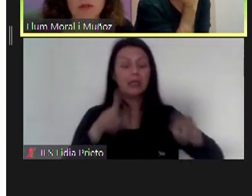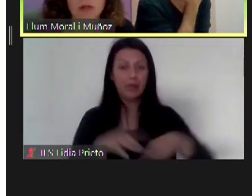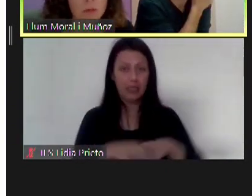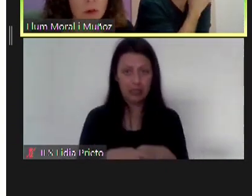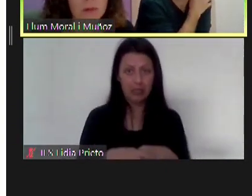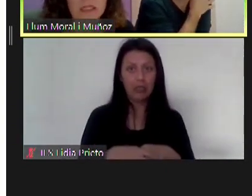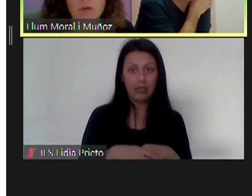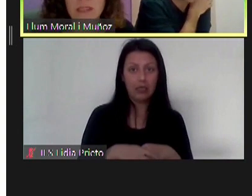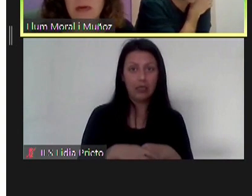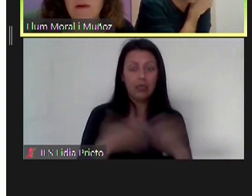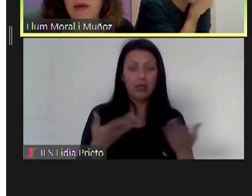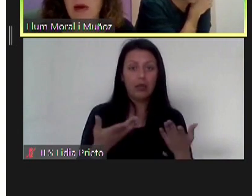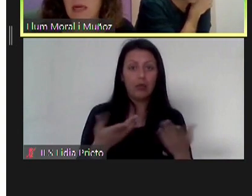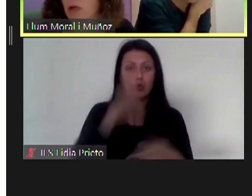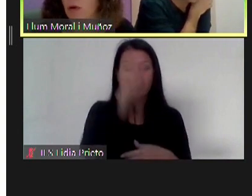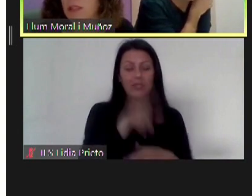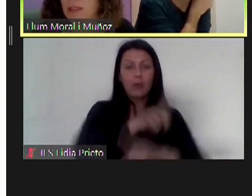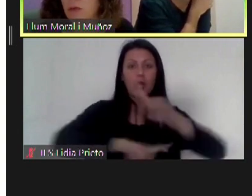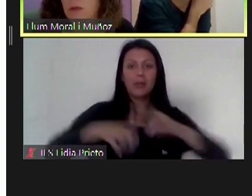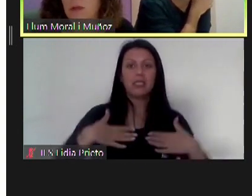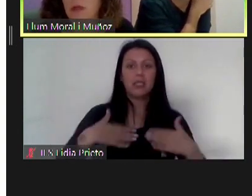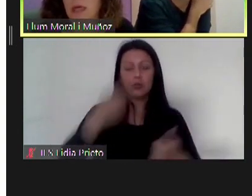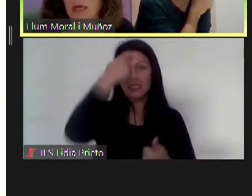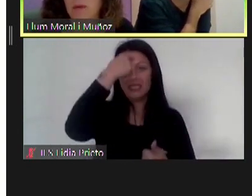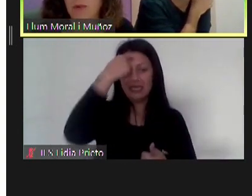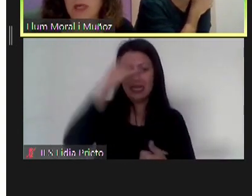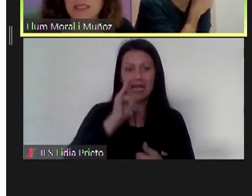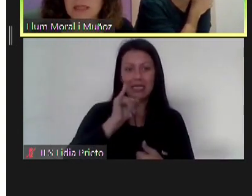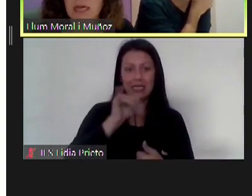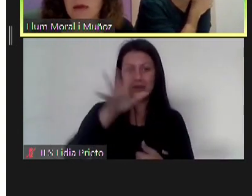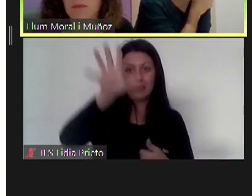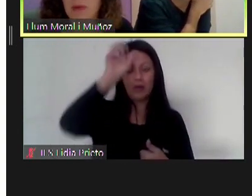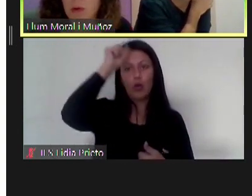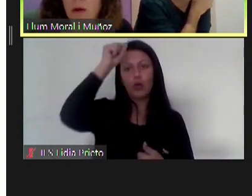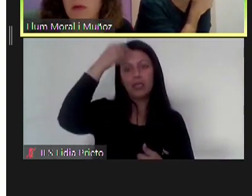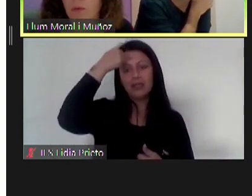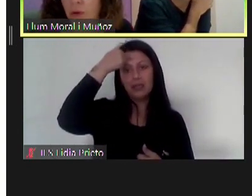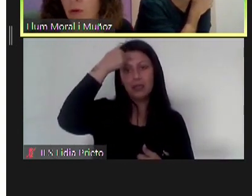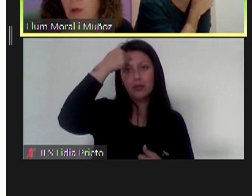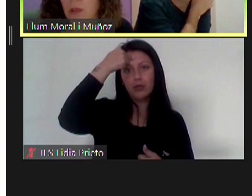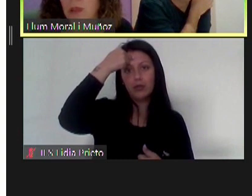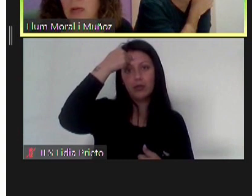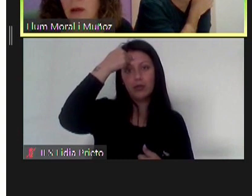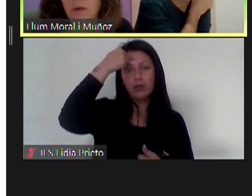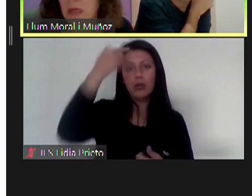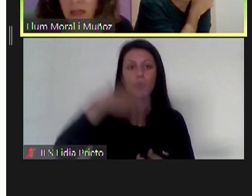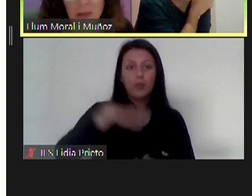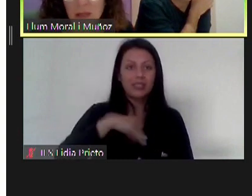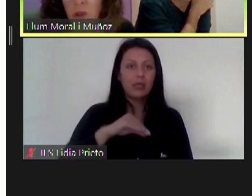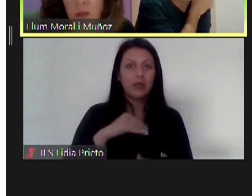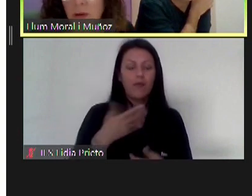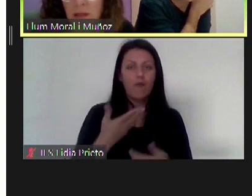veces que una persona con problemas de salud mental a nivel cognitivo puedes tener menguado esa función en un momento